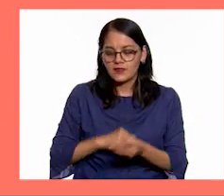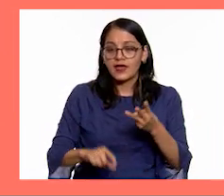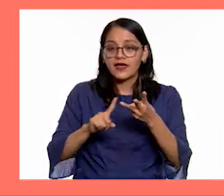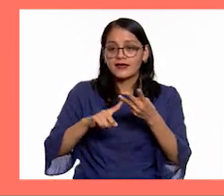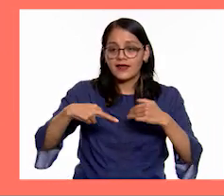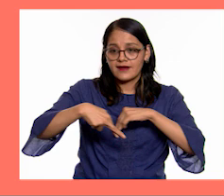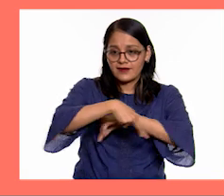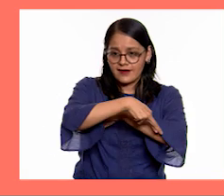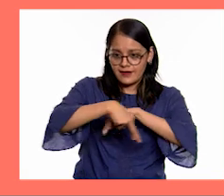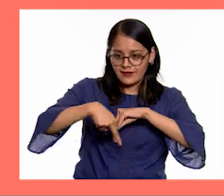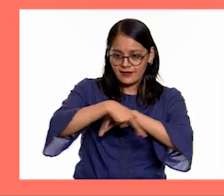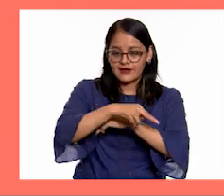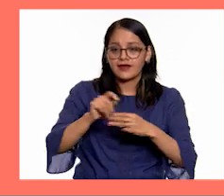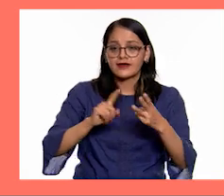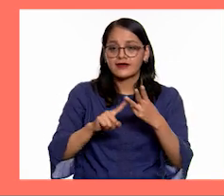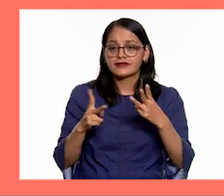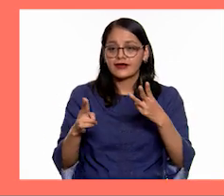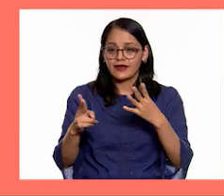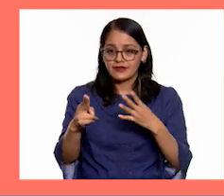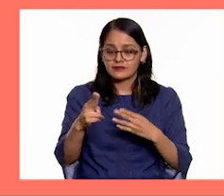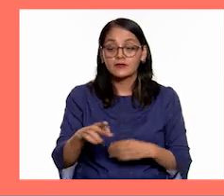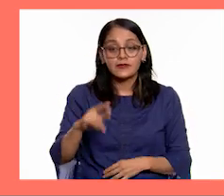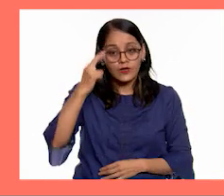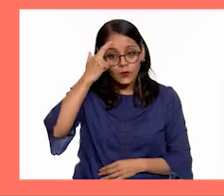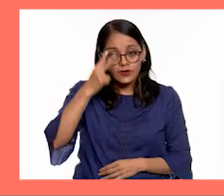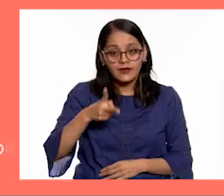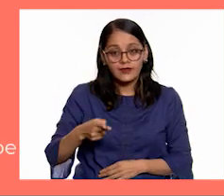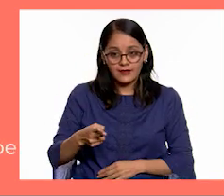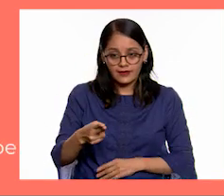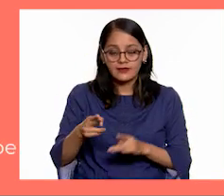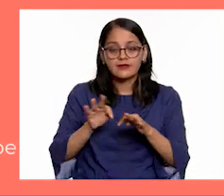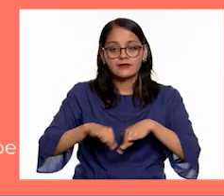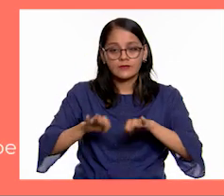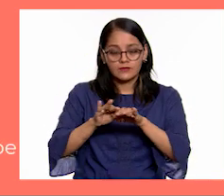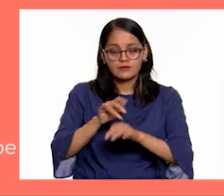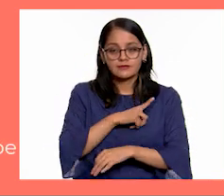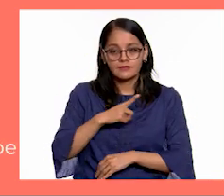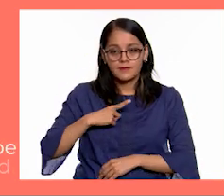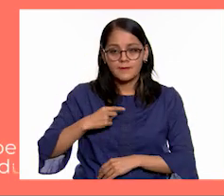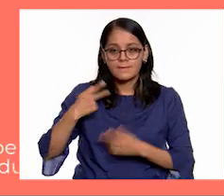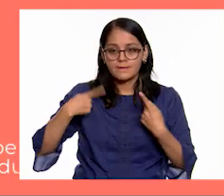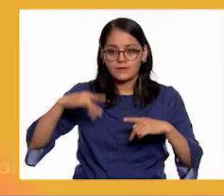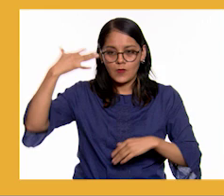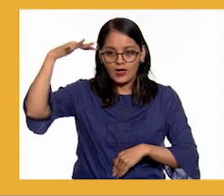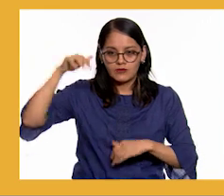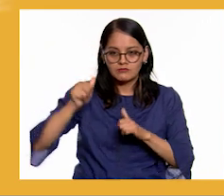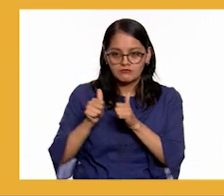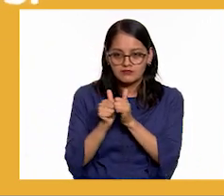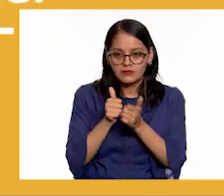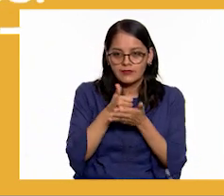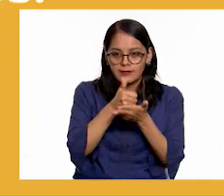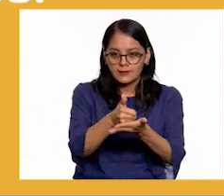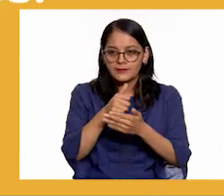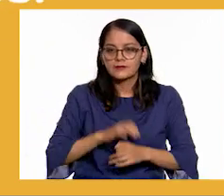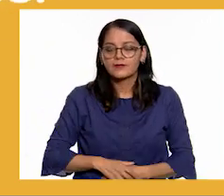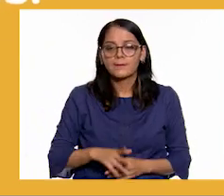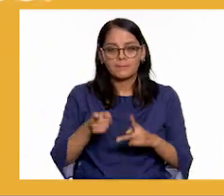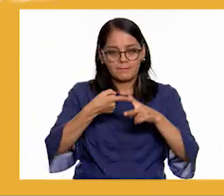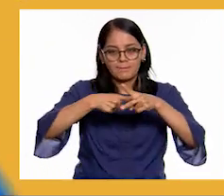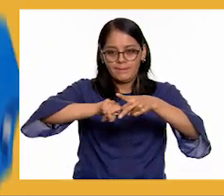y tijeras. Recuerda que la manipulación de estas debe estar supervisada por un adulto.